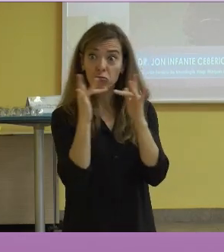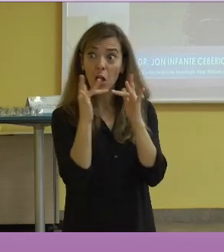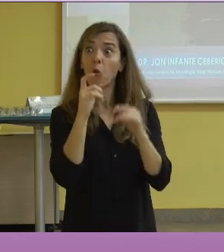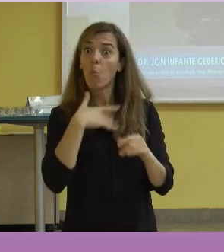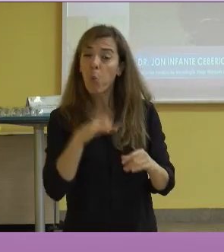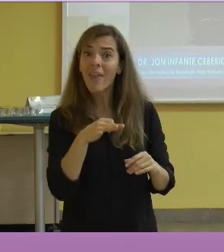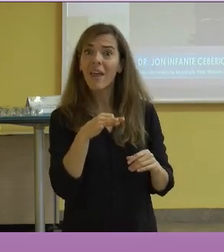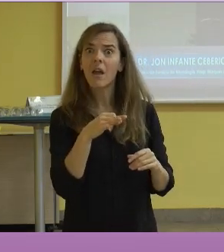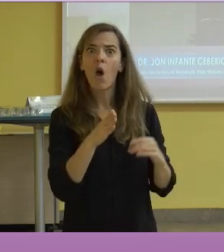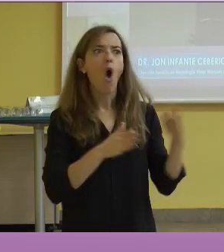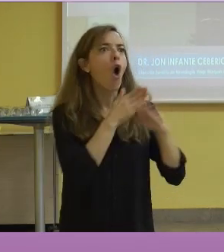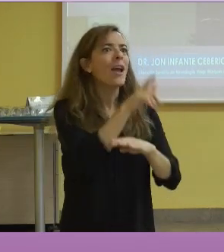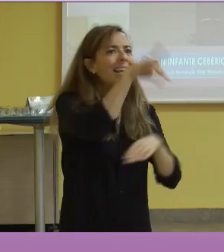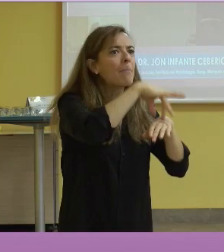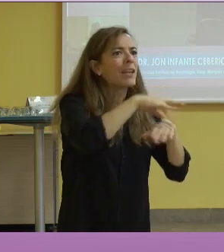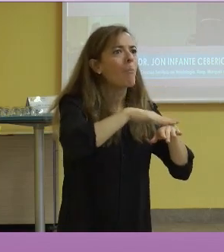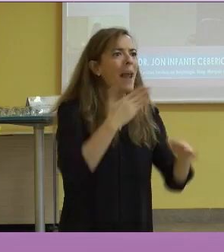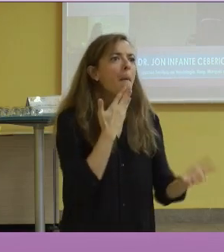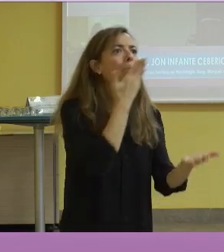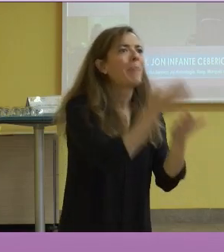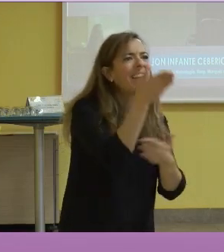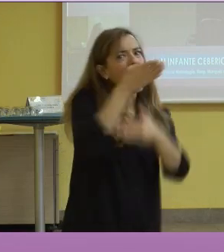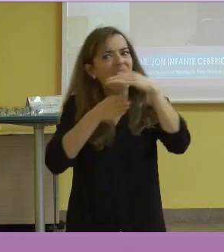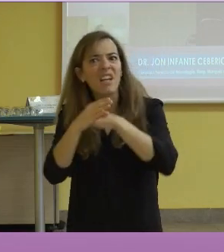ir a su médico para poder acceder a un CESUR?